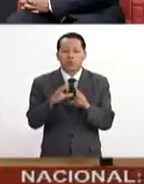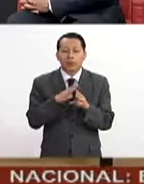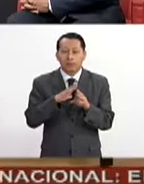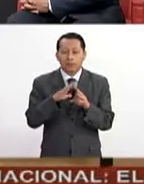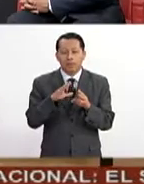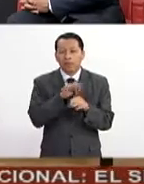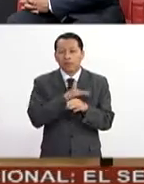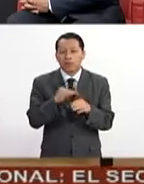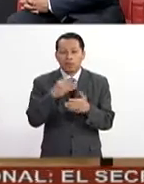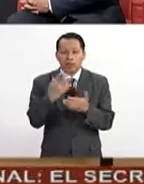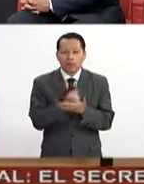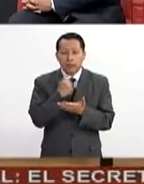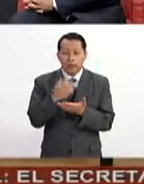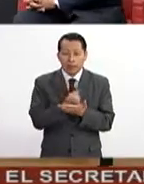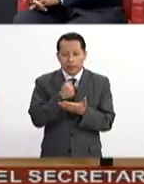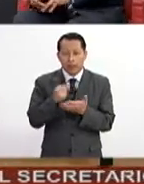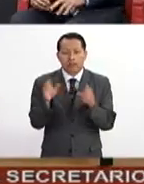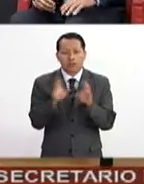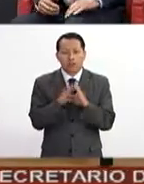de ganar